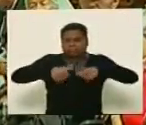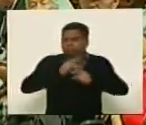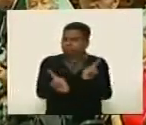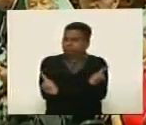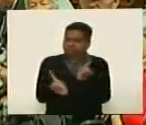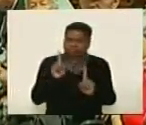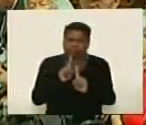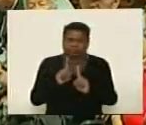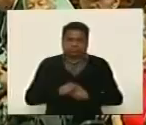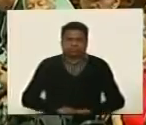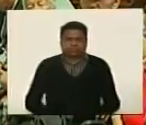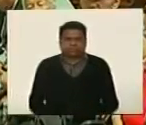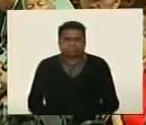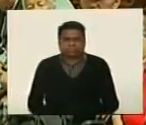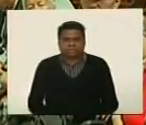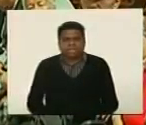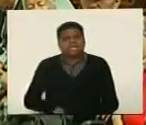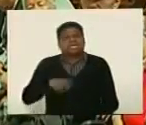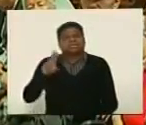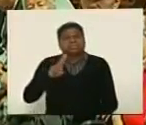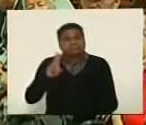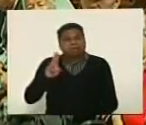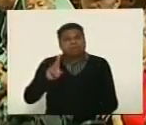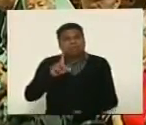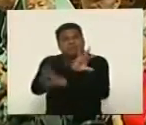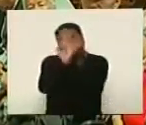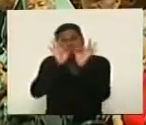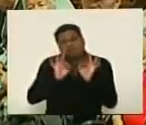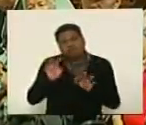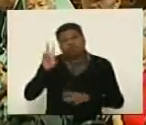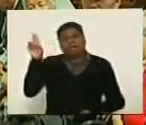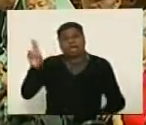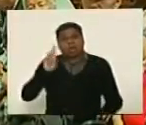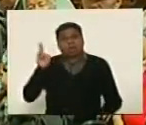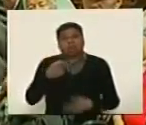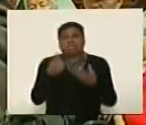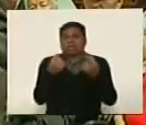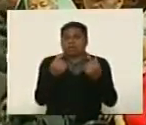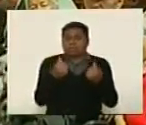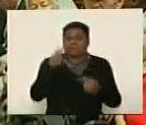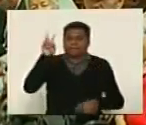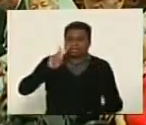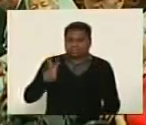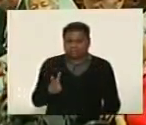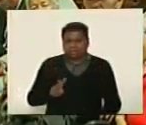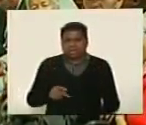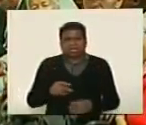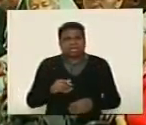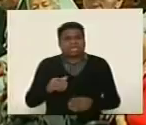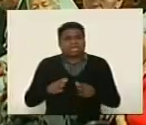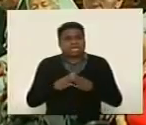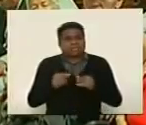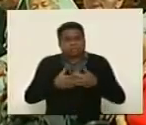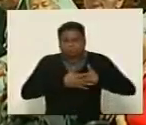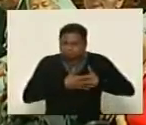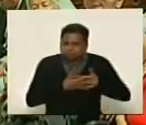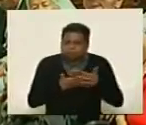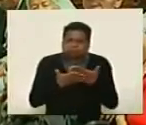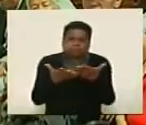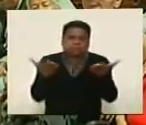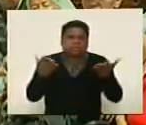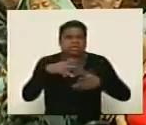que sirva como un instrumento para el fortalecimiento de la economía venezolana y sobre todo para favorecer a